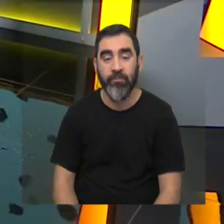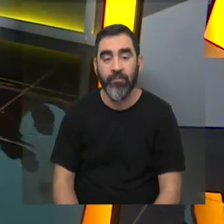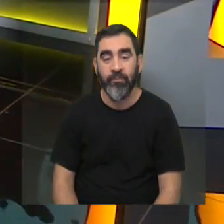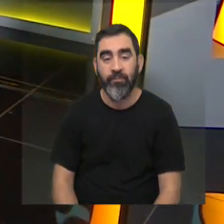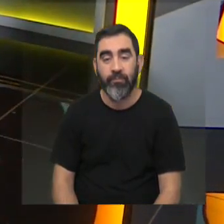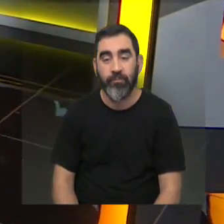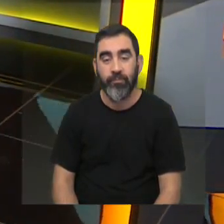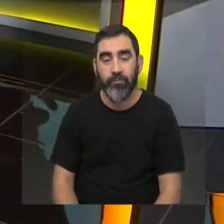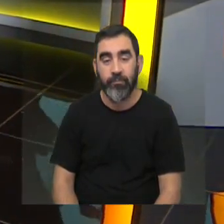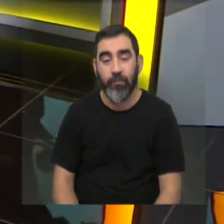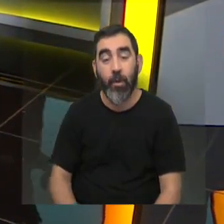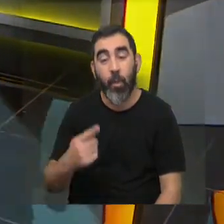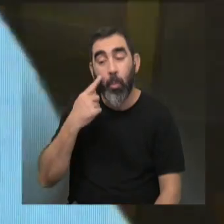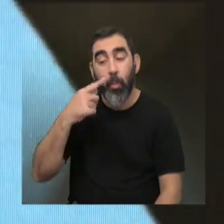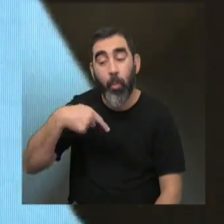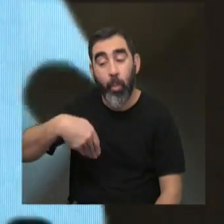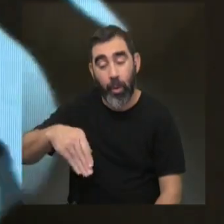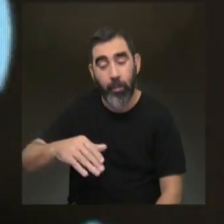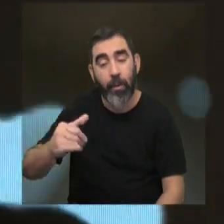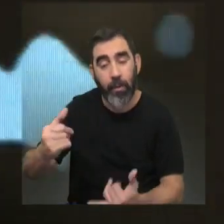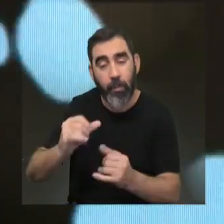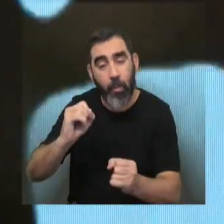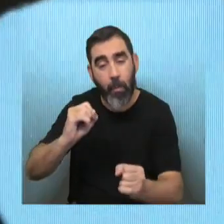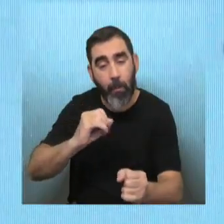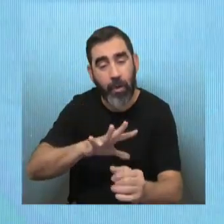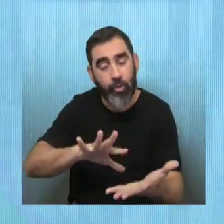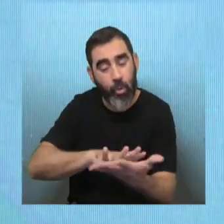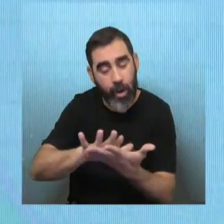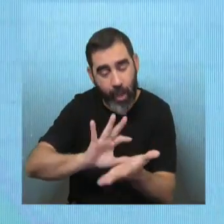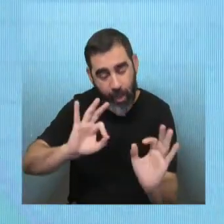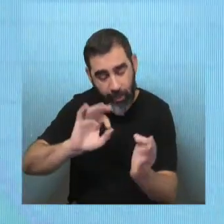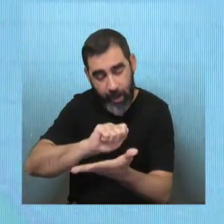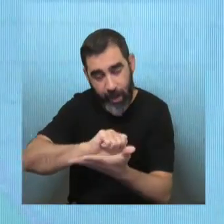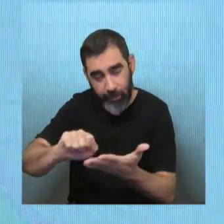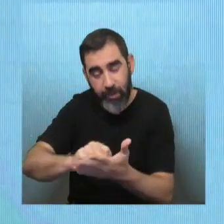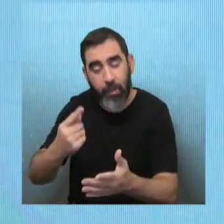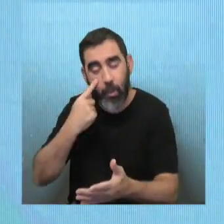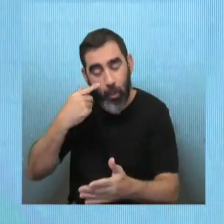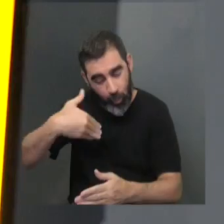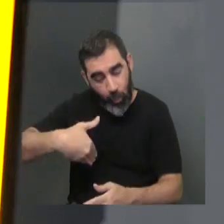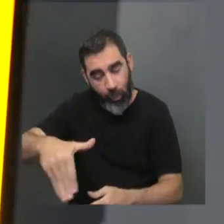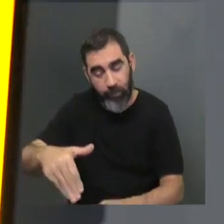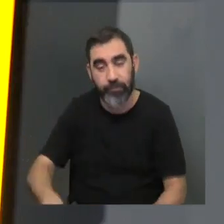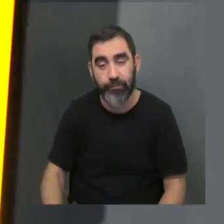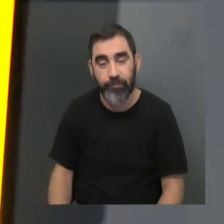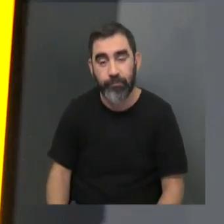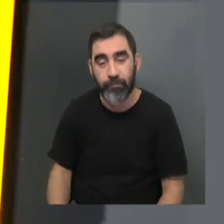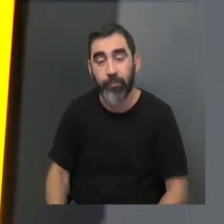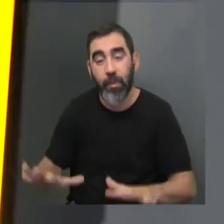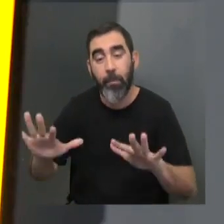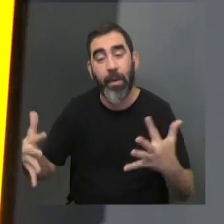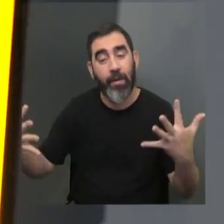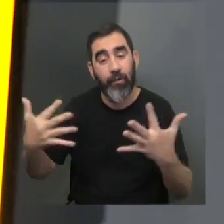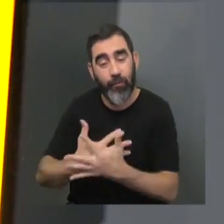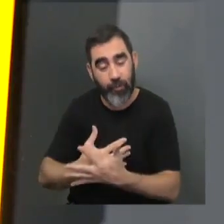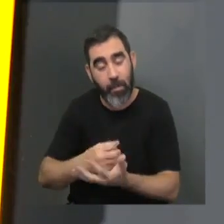A este truco lo voy a poner en práctica un día de esto. Hace tiempo que no me mancho con virome o con tinta, pero lo voy a poner en práctica. Pero pare de sufrir, ¿no? Ahora Claro. ya la